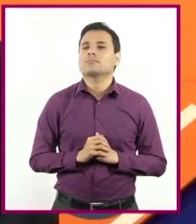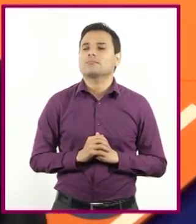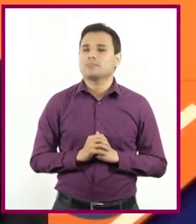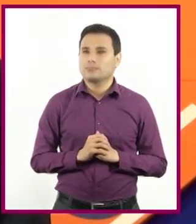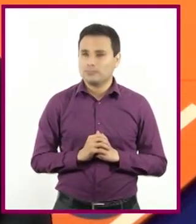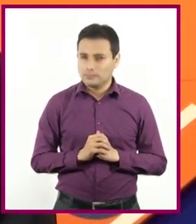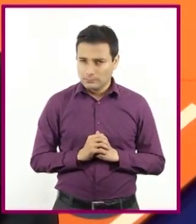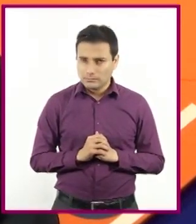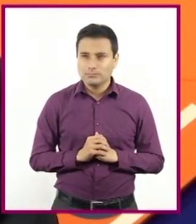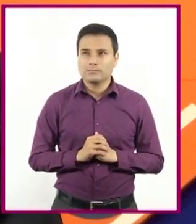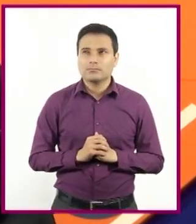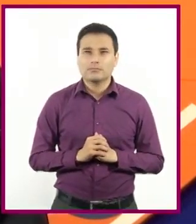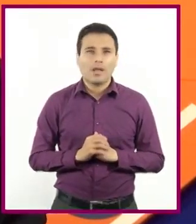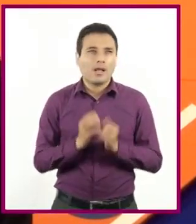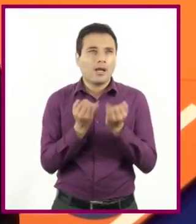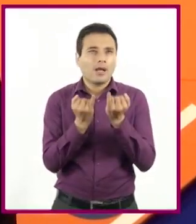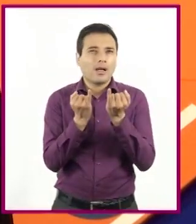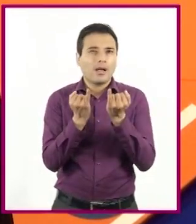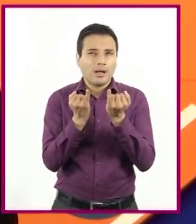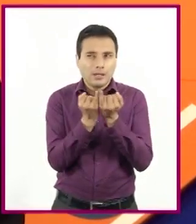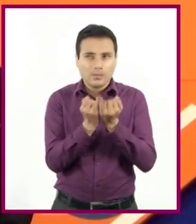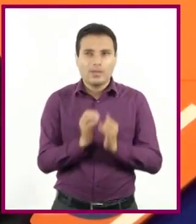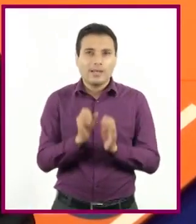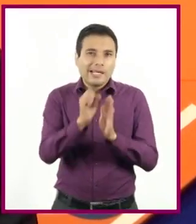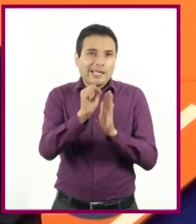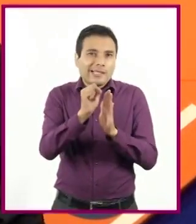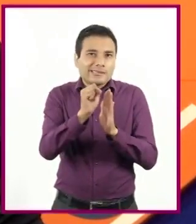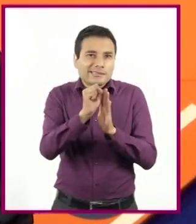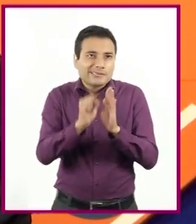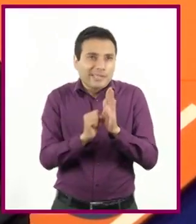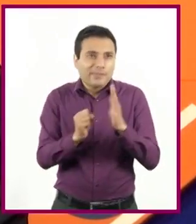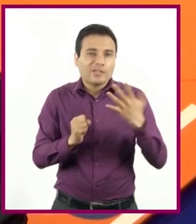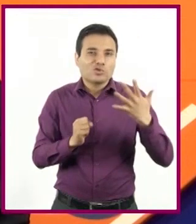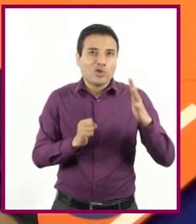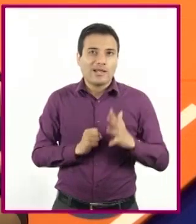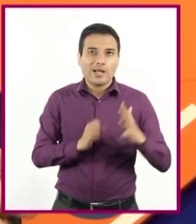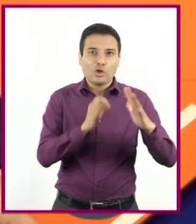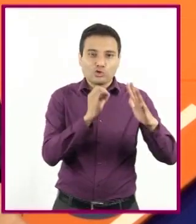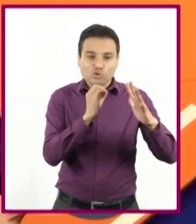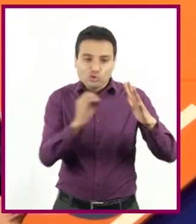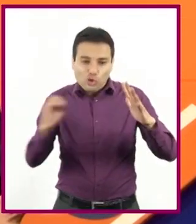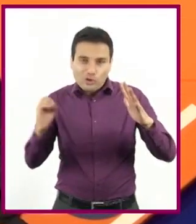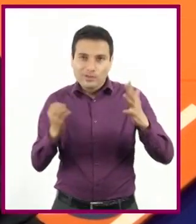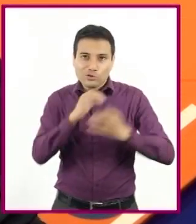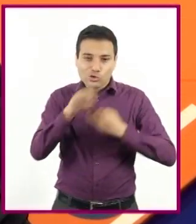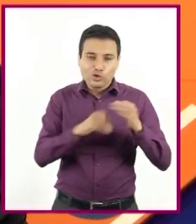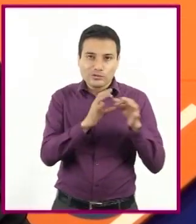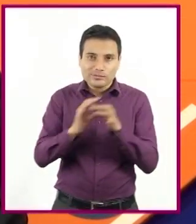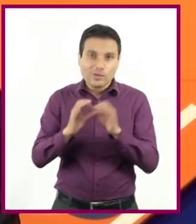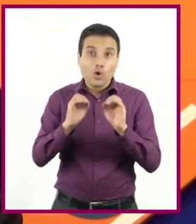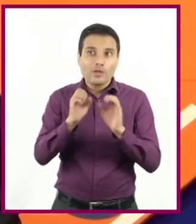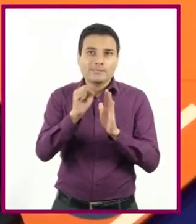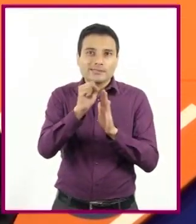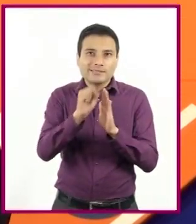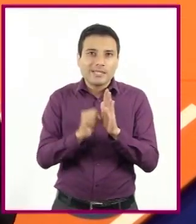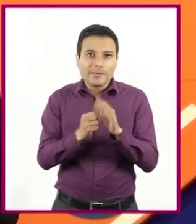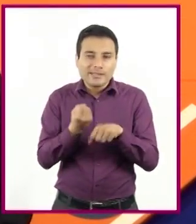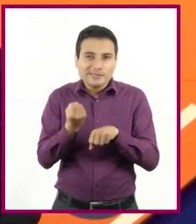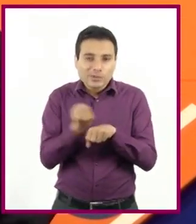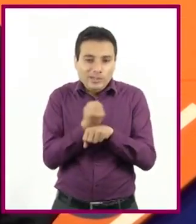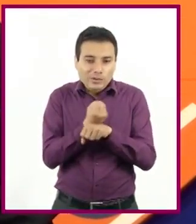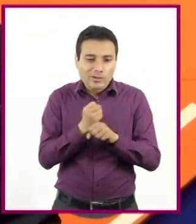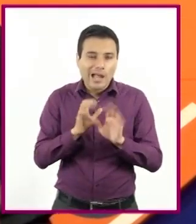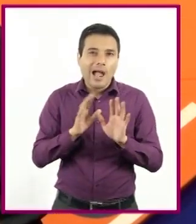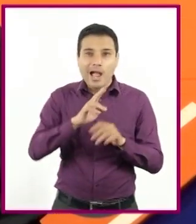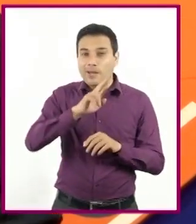como el sistema solar, en el que todos los planetas se relacionan con el Sol. O el sistema circulatorio, en el que las venas y las